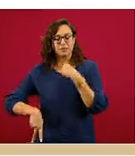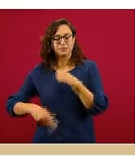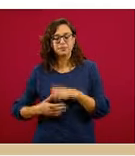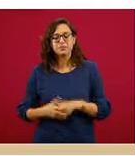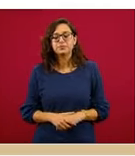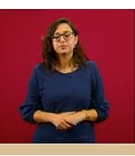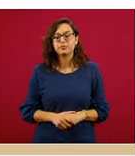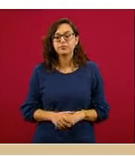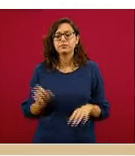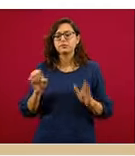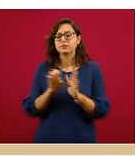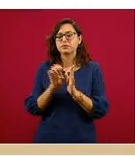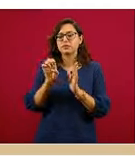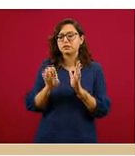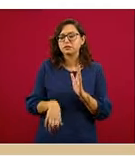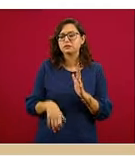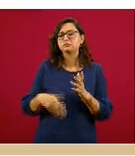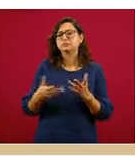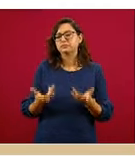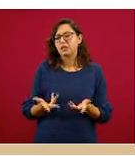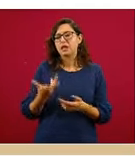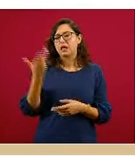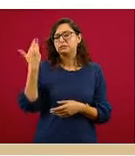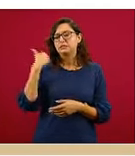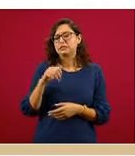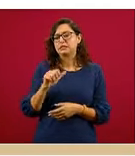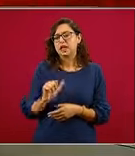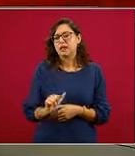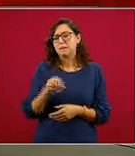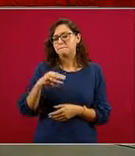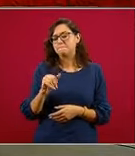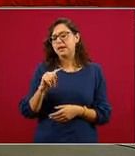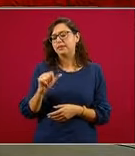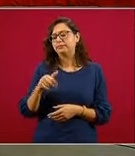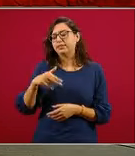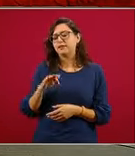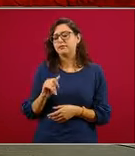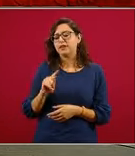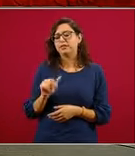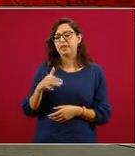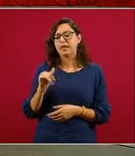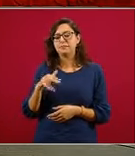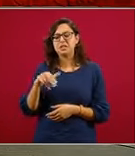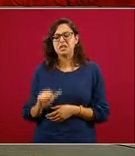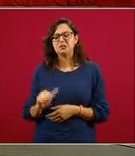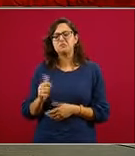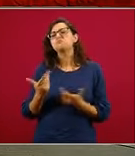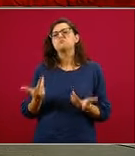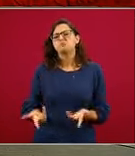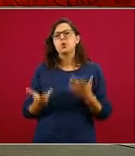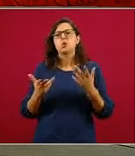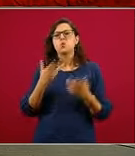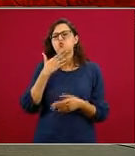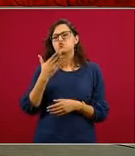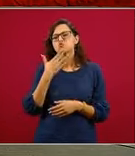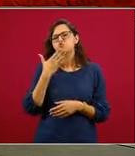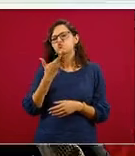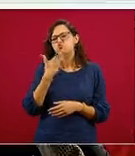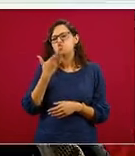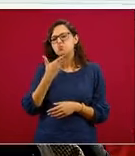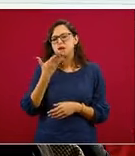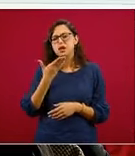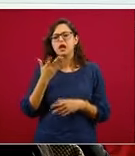Hemos visto, por ejemplo, que anteriormente la metanfetamina se consumía en algunos lugares donde había turismo, en algunos lugares